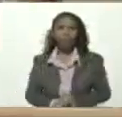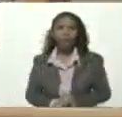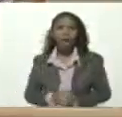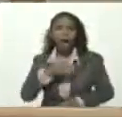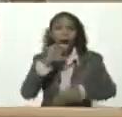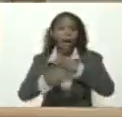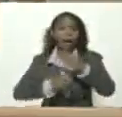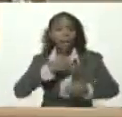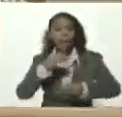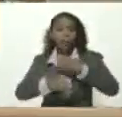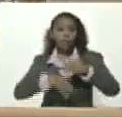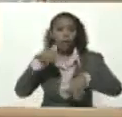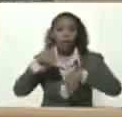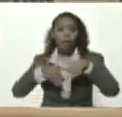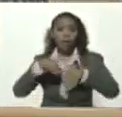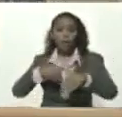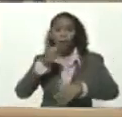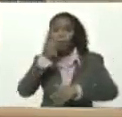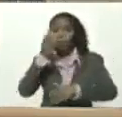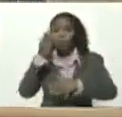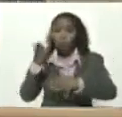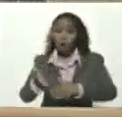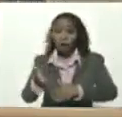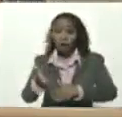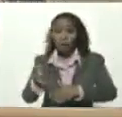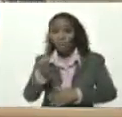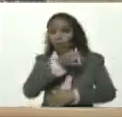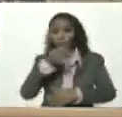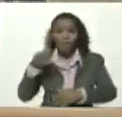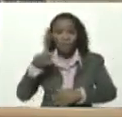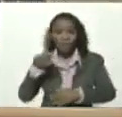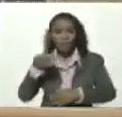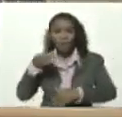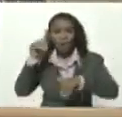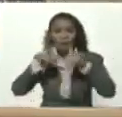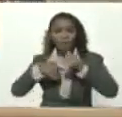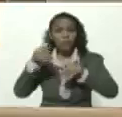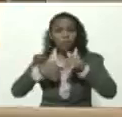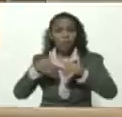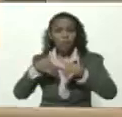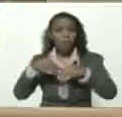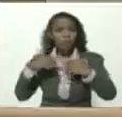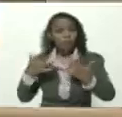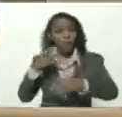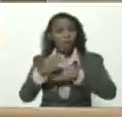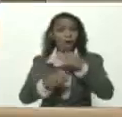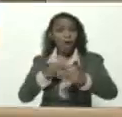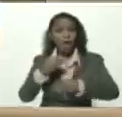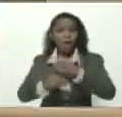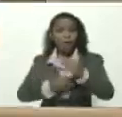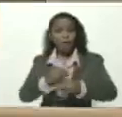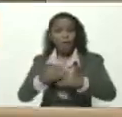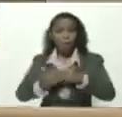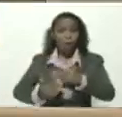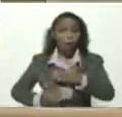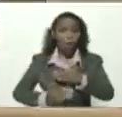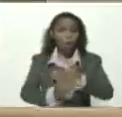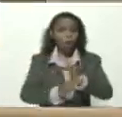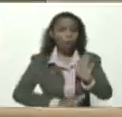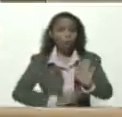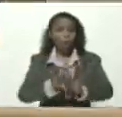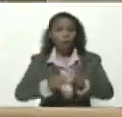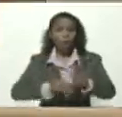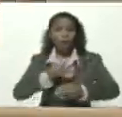unas elecciones, buenas elecciones, extraordinarias elecciones, que van a llevar y van a avanzar y a